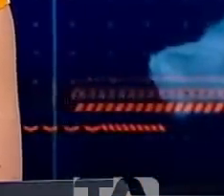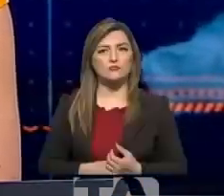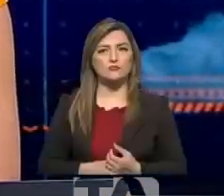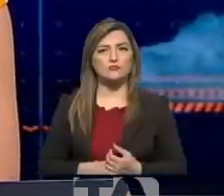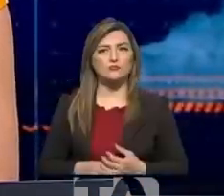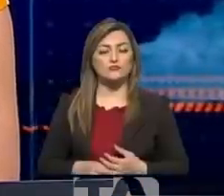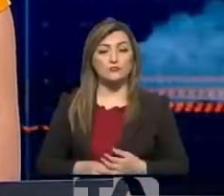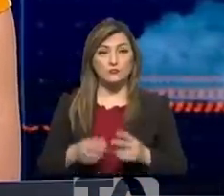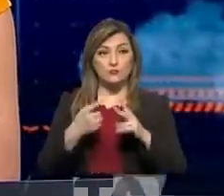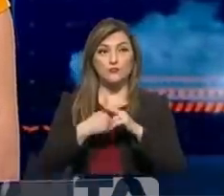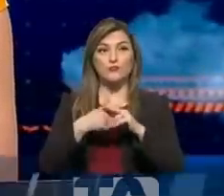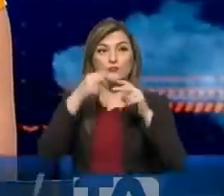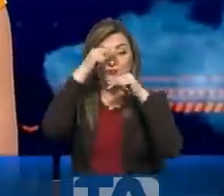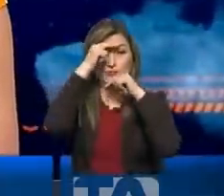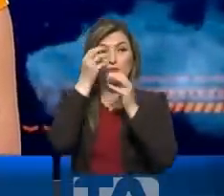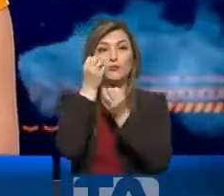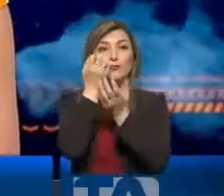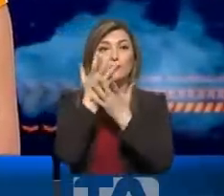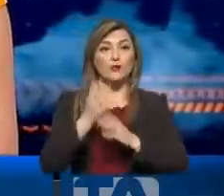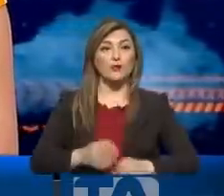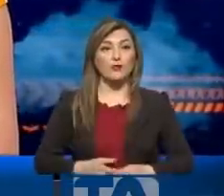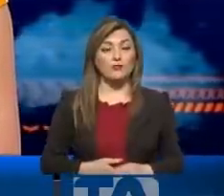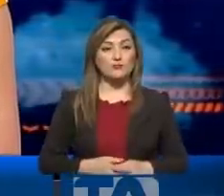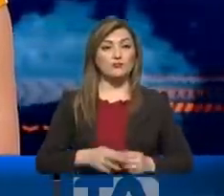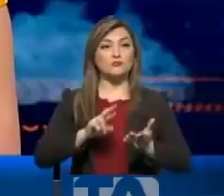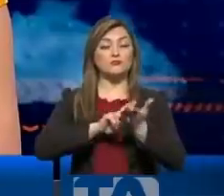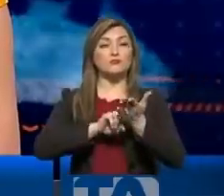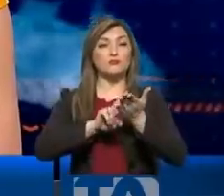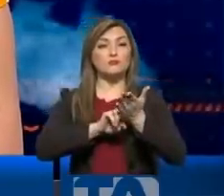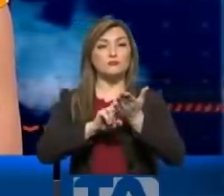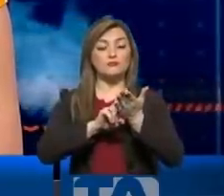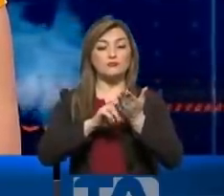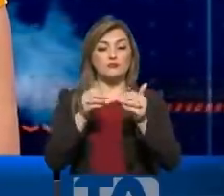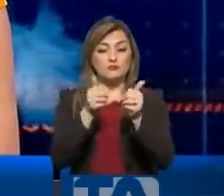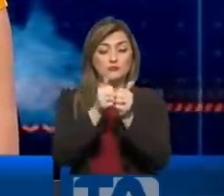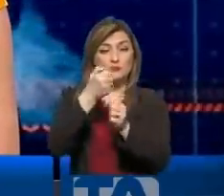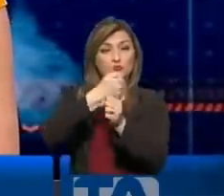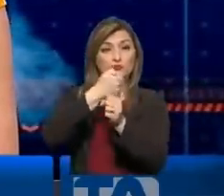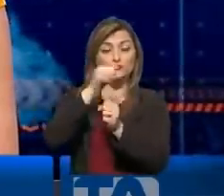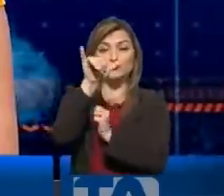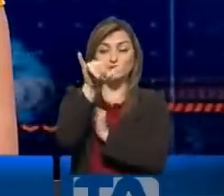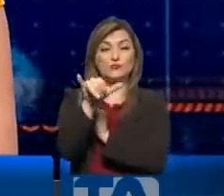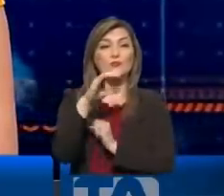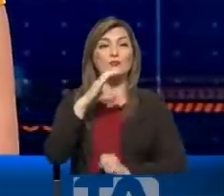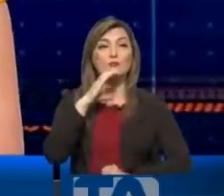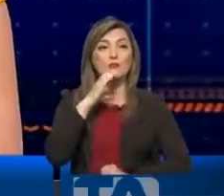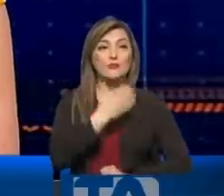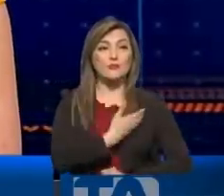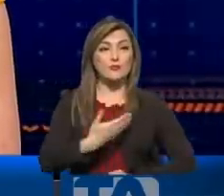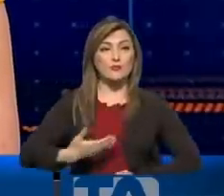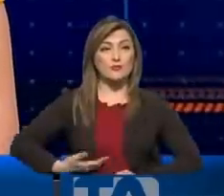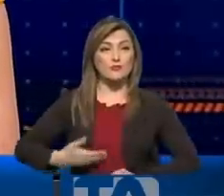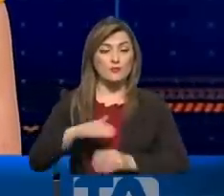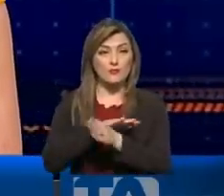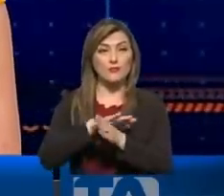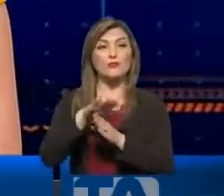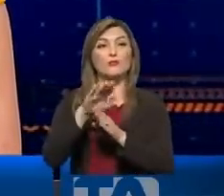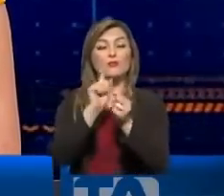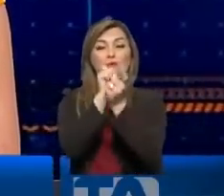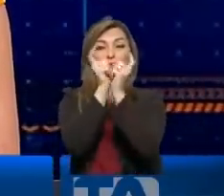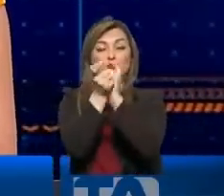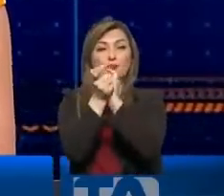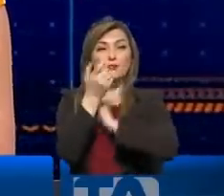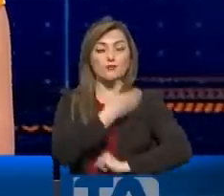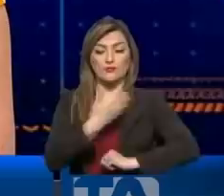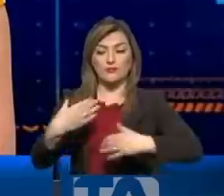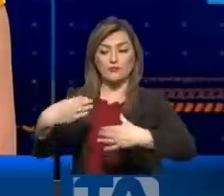Aquí empezamos, amigos, con la información. Una sesión de gabinete el sábado y una cena para los presidentes invitados al cambio de mando